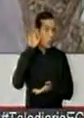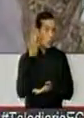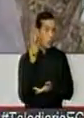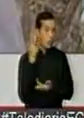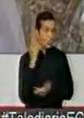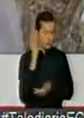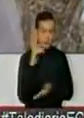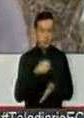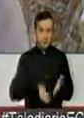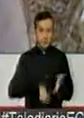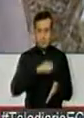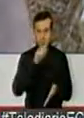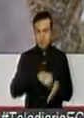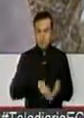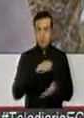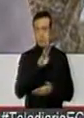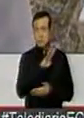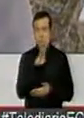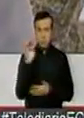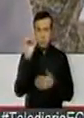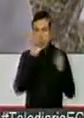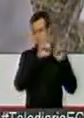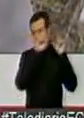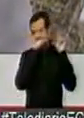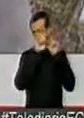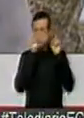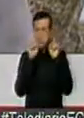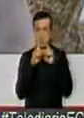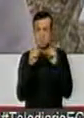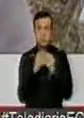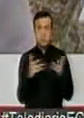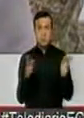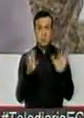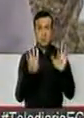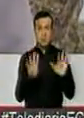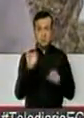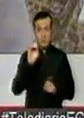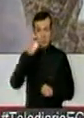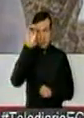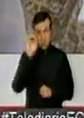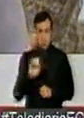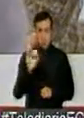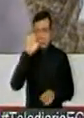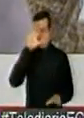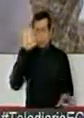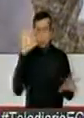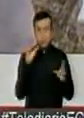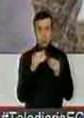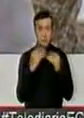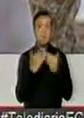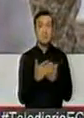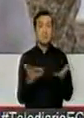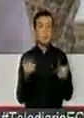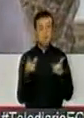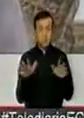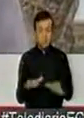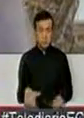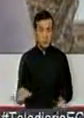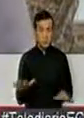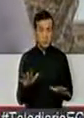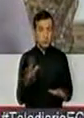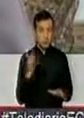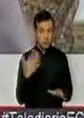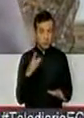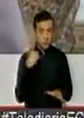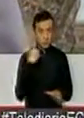y firmado con más de 400 empresas que representan el 90% de toda la población económicamente activa